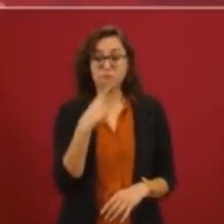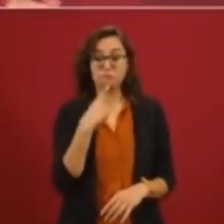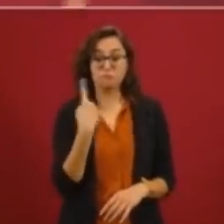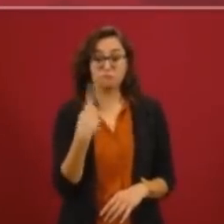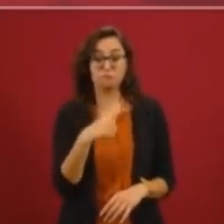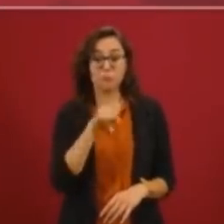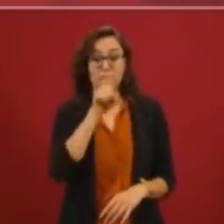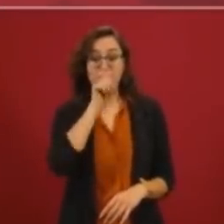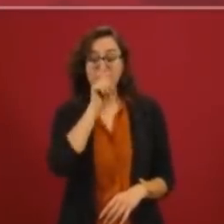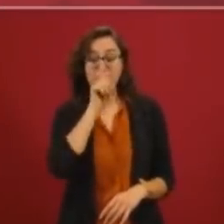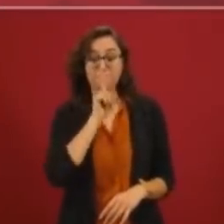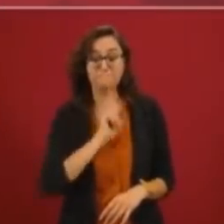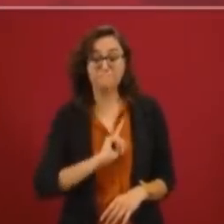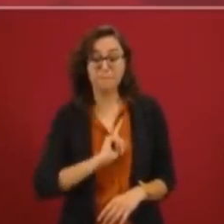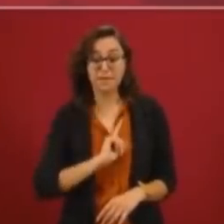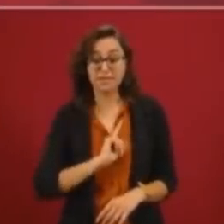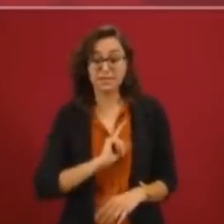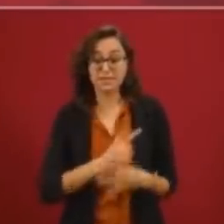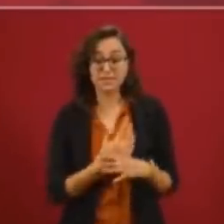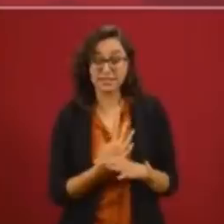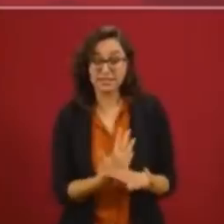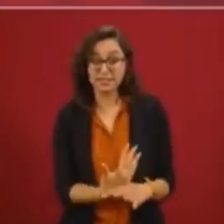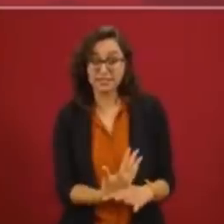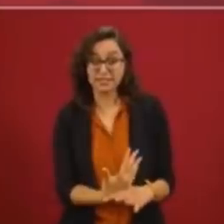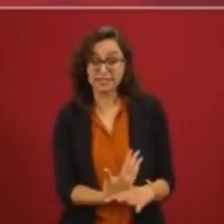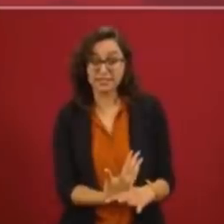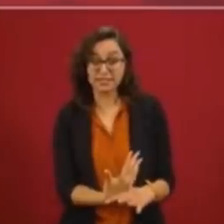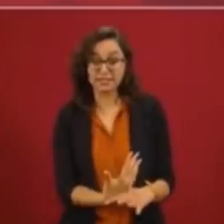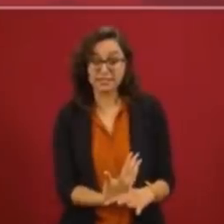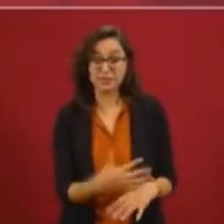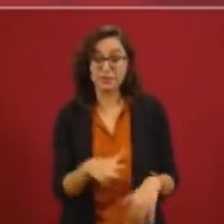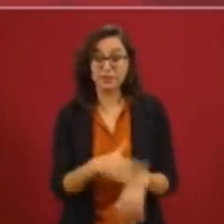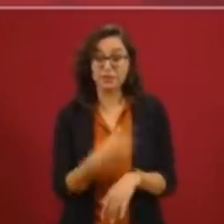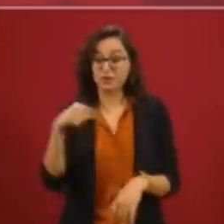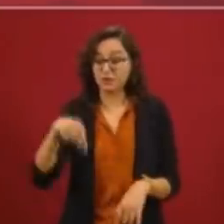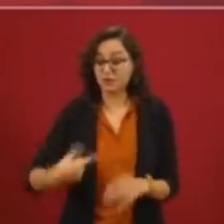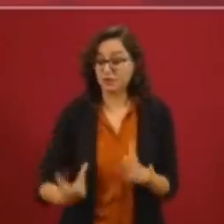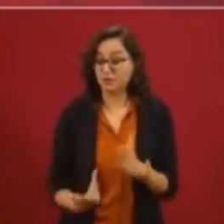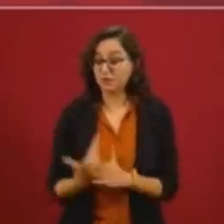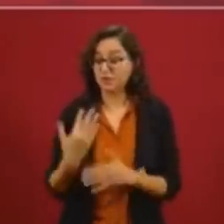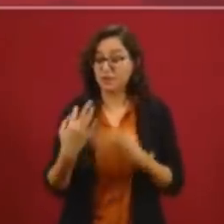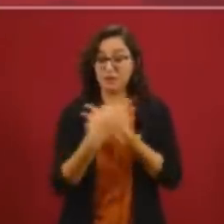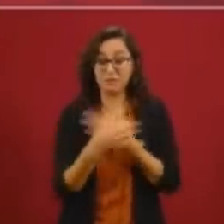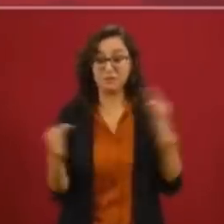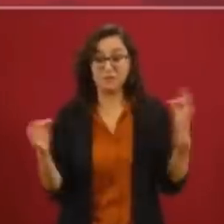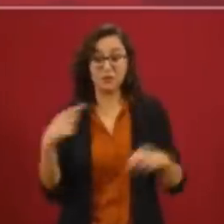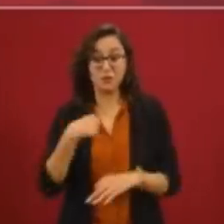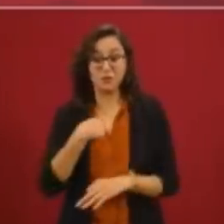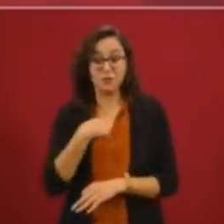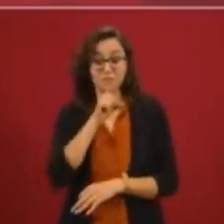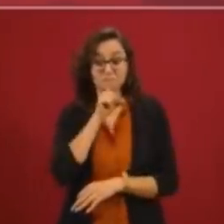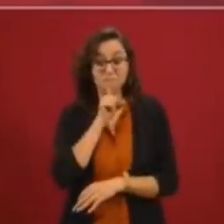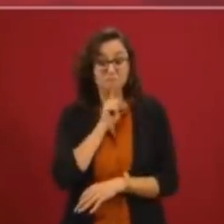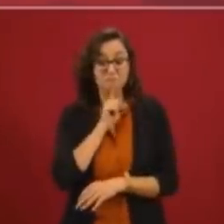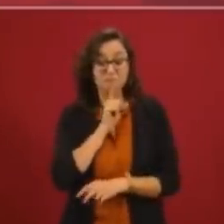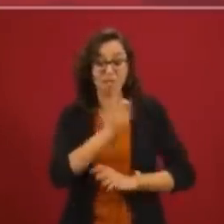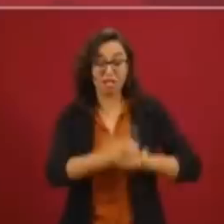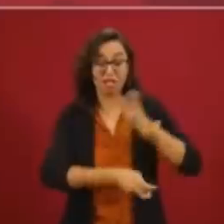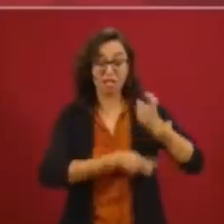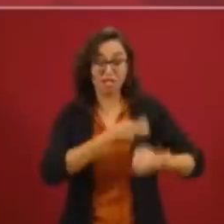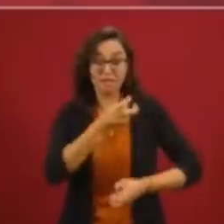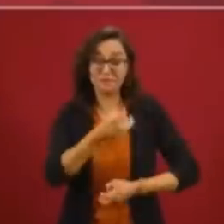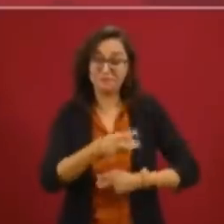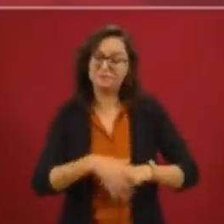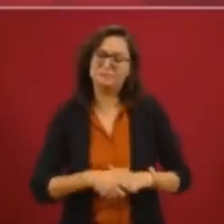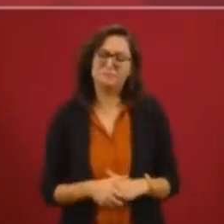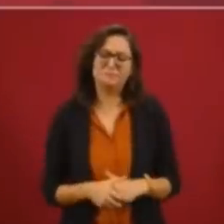porque aquí se menciona el caso en las mañaneras. La verdad que yo he